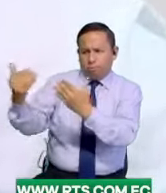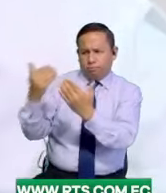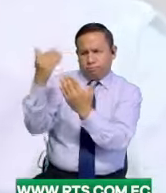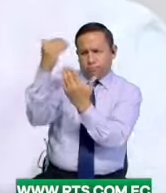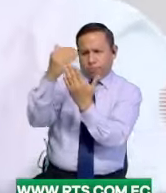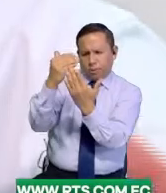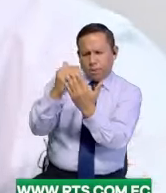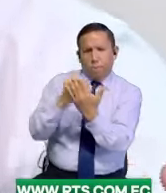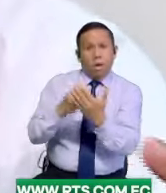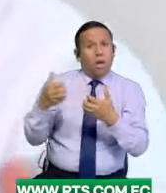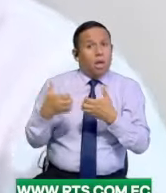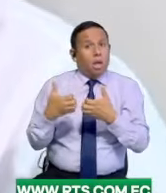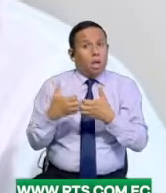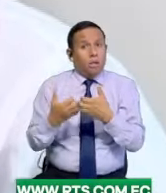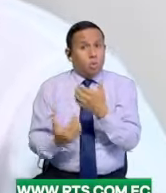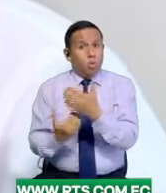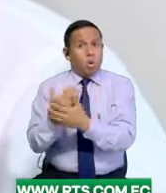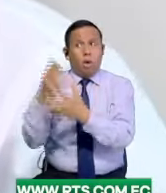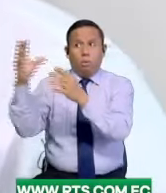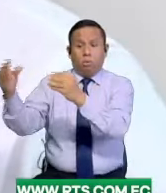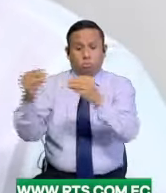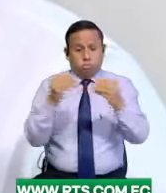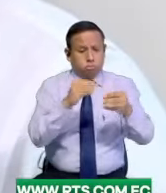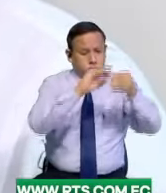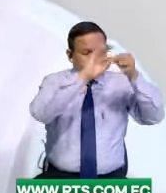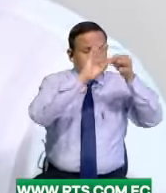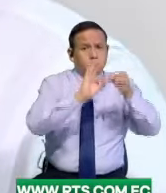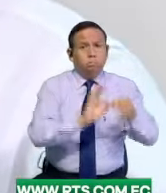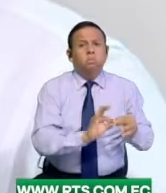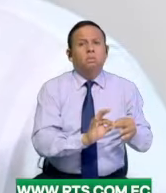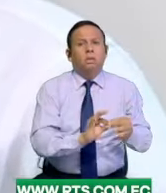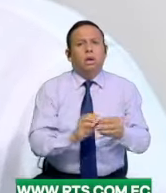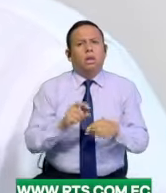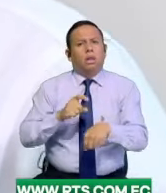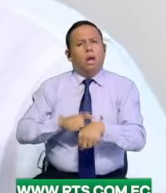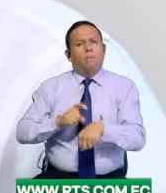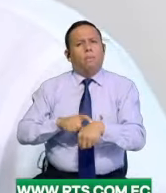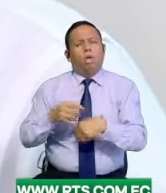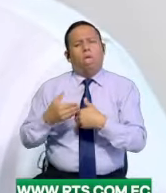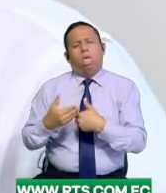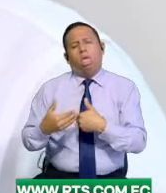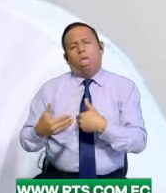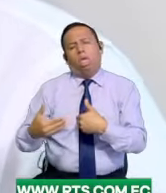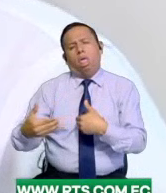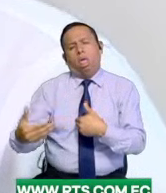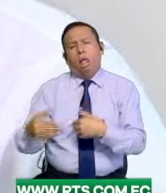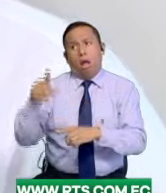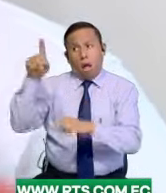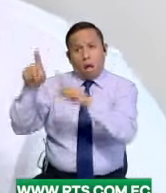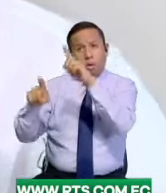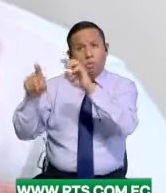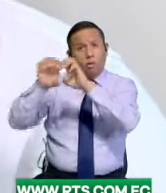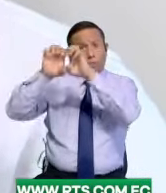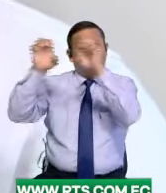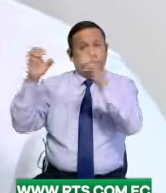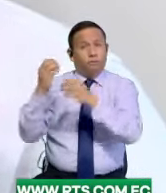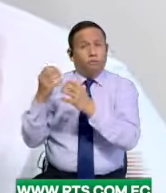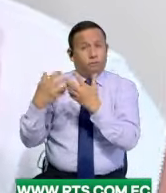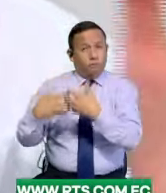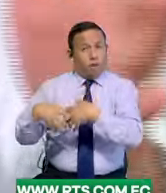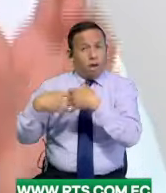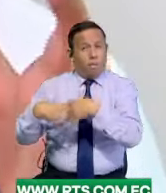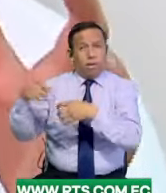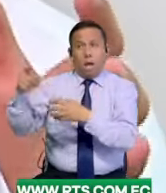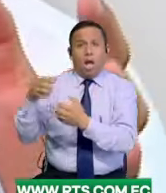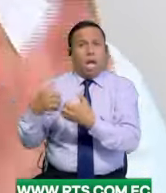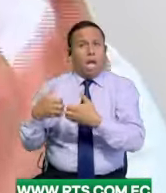y ensamblar todos puede demorar mucho tiempo si los pides hay ciertas fábricas que lo que hacen es que piden los equipos necesarios